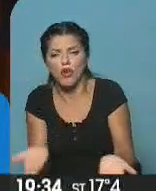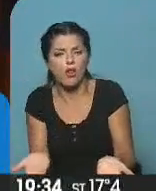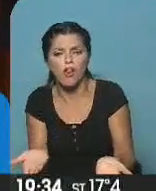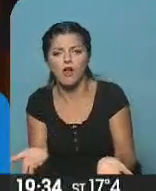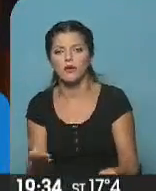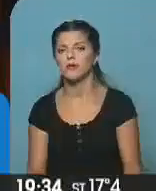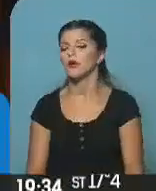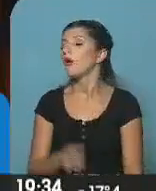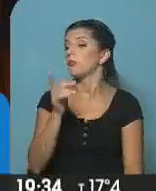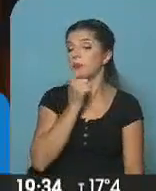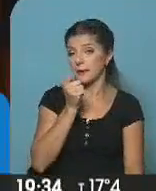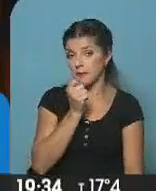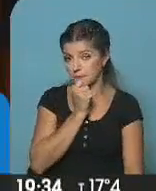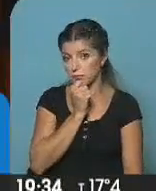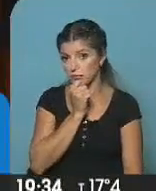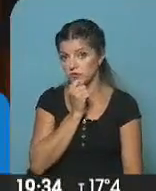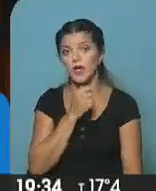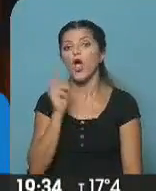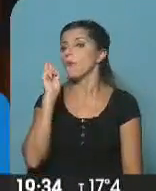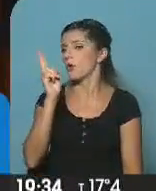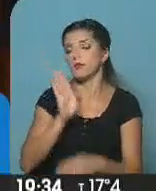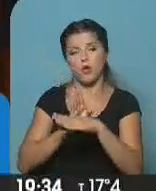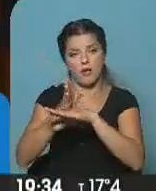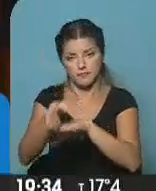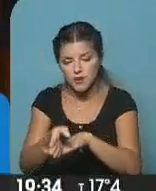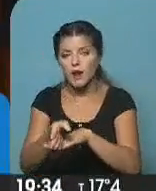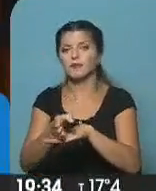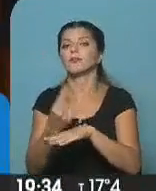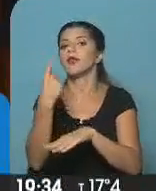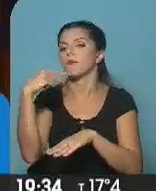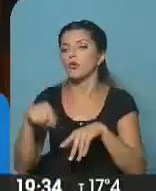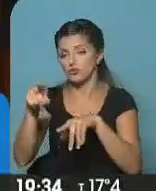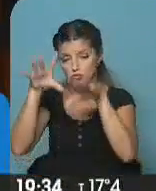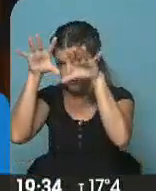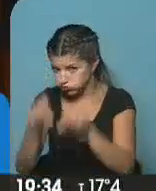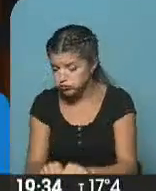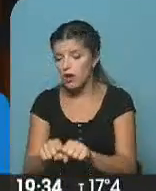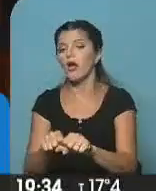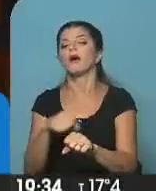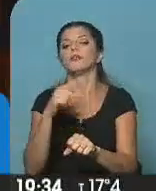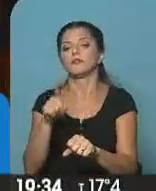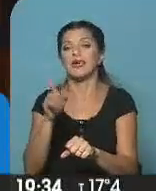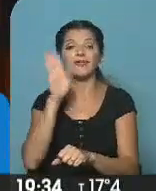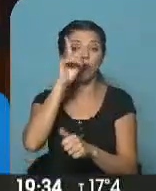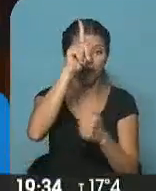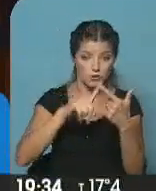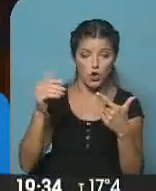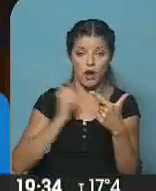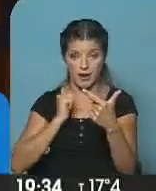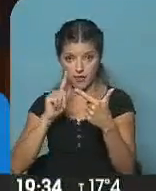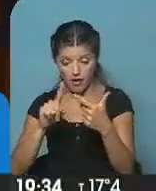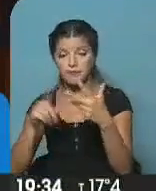congelar visas prohibir la entrada al país congelar los bienes y este tipo de sanciones ya las adoptó eeuu canadá y la unión europea